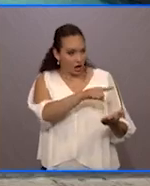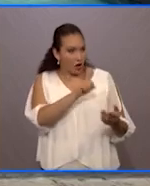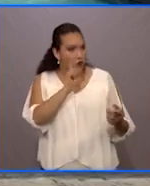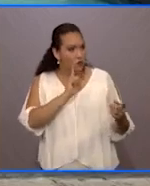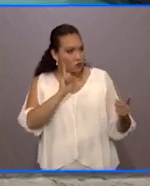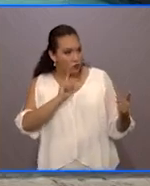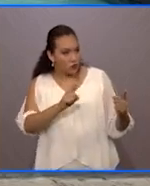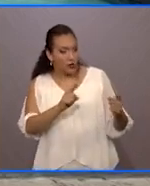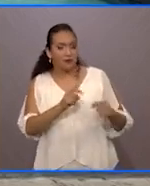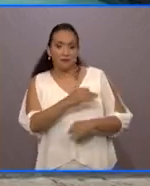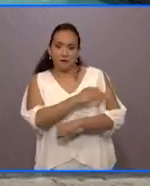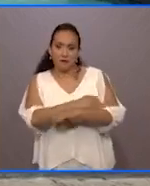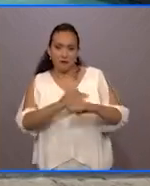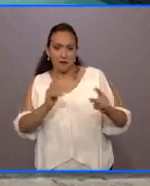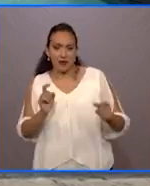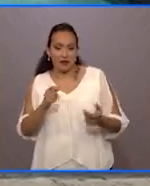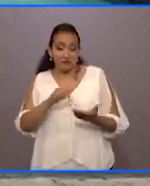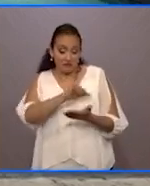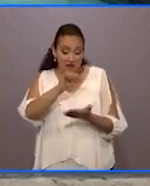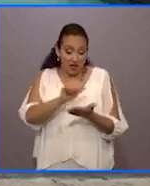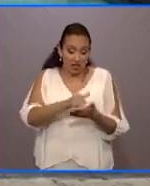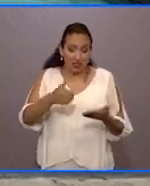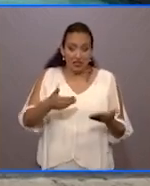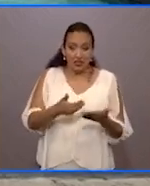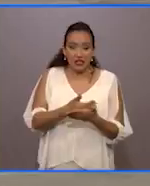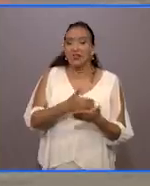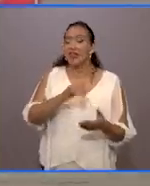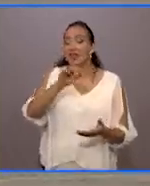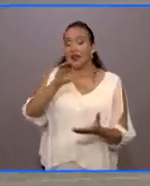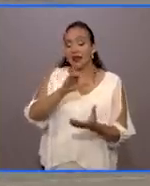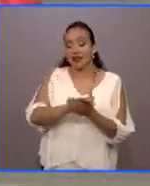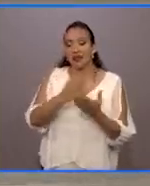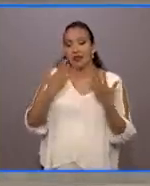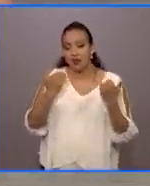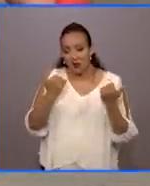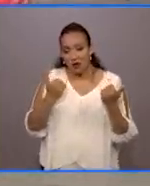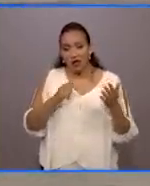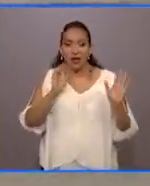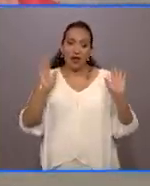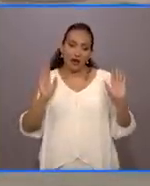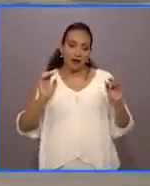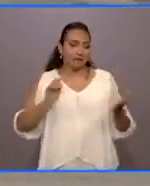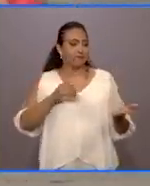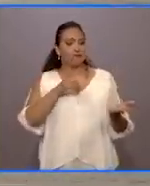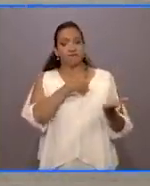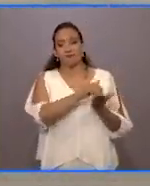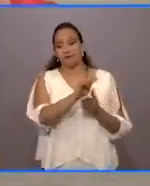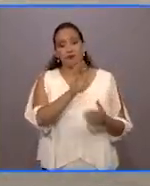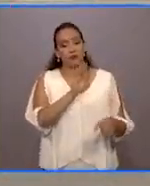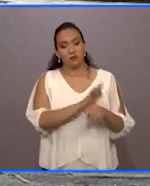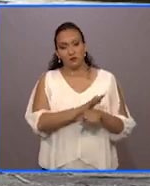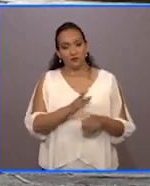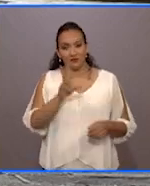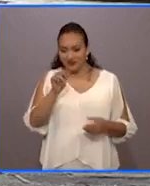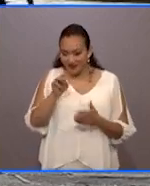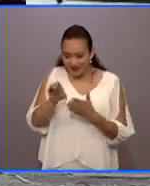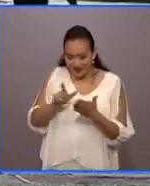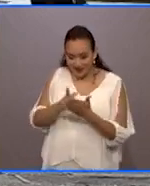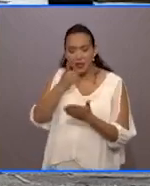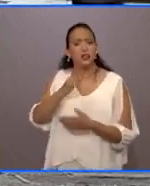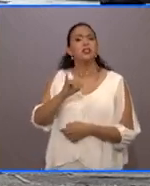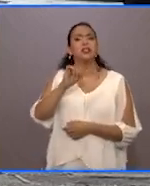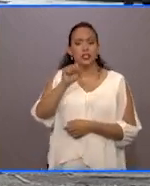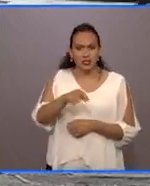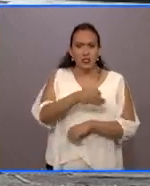determinados modelos de familia, en este caso las relaciones de concubinato, de la protección legal y constitucional. Por las